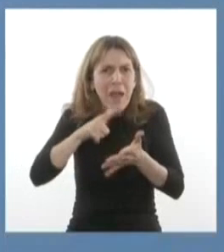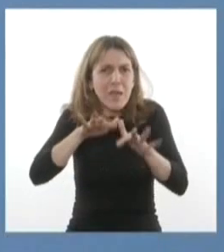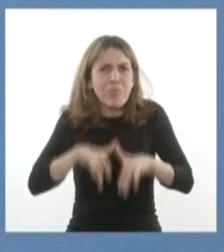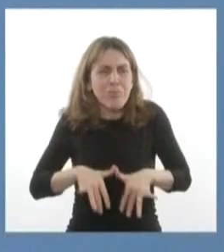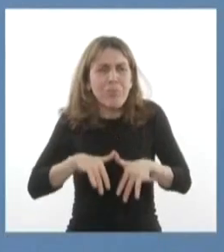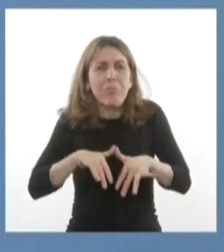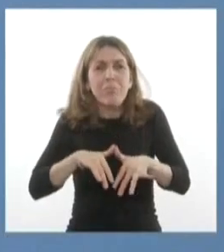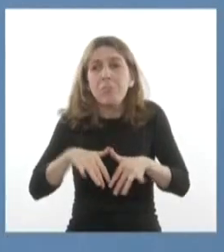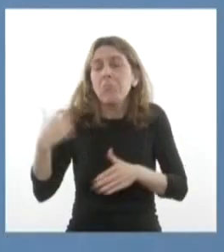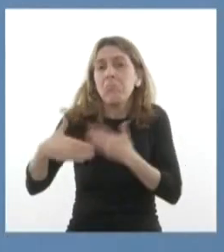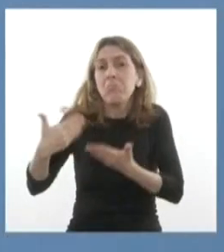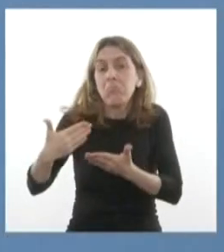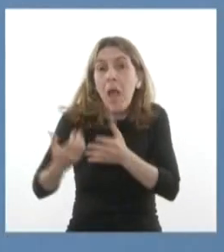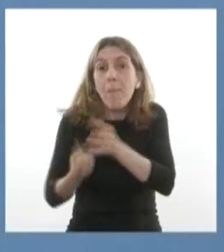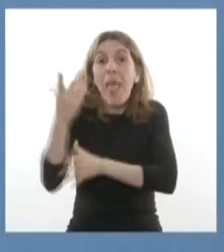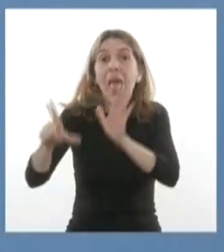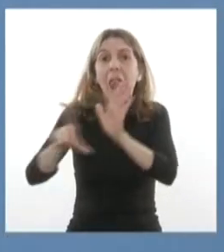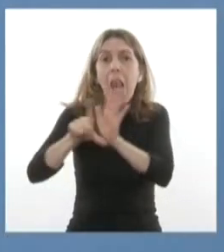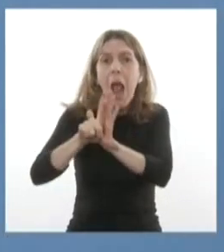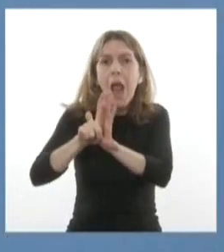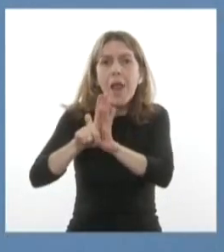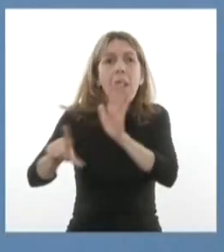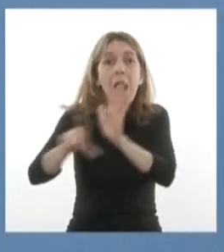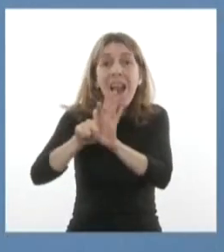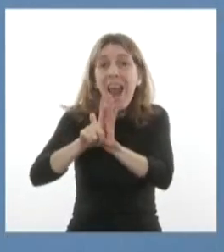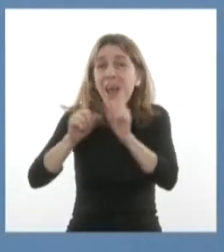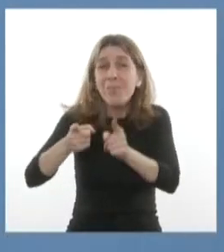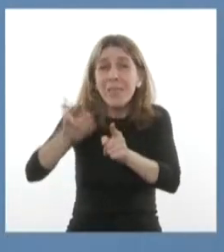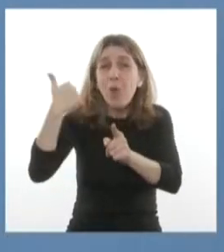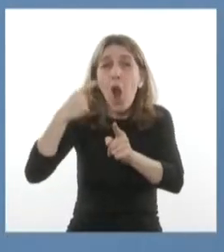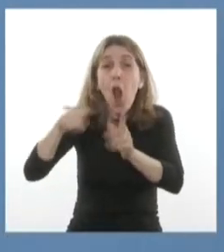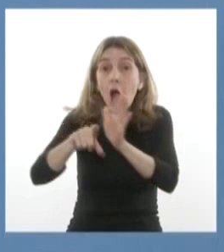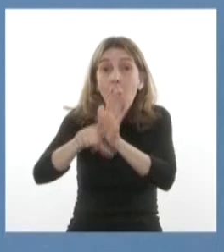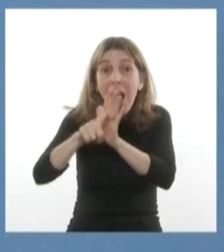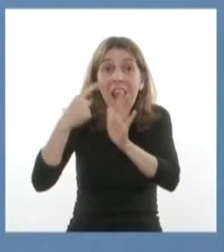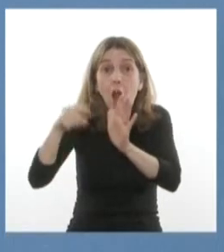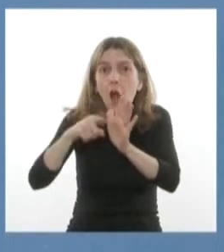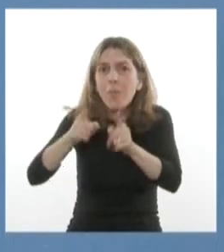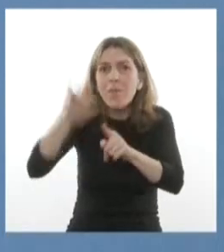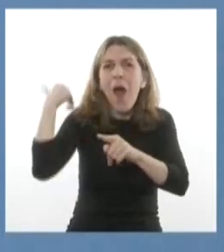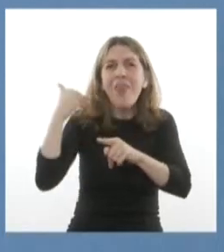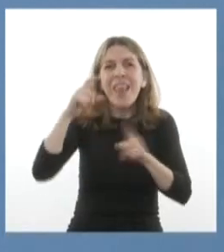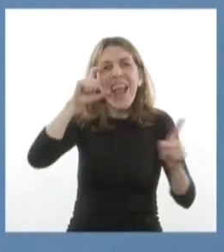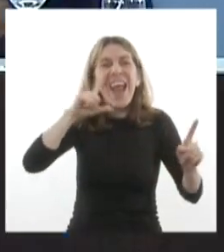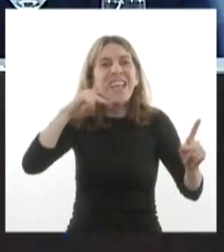ley. Y la ley tuvo ese resultado del que hablaba recién Elizabeth.